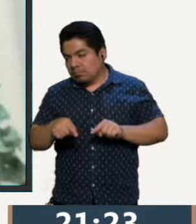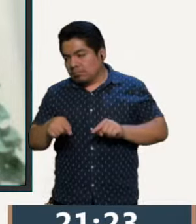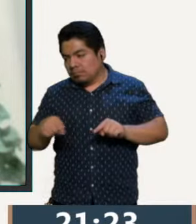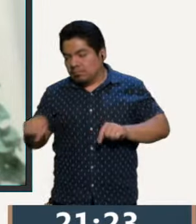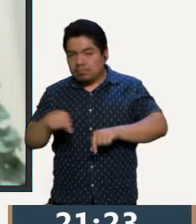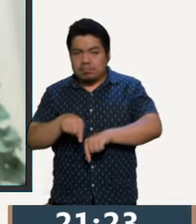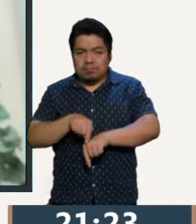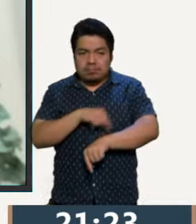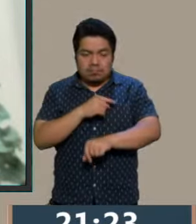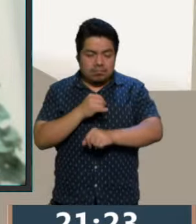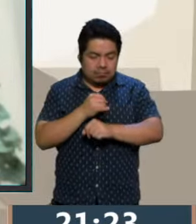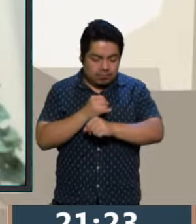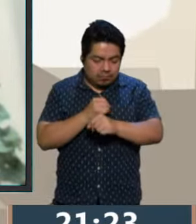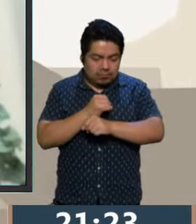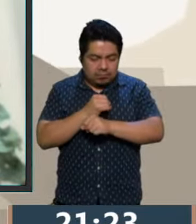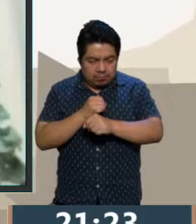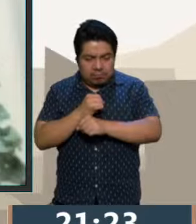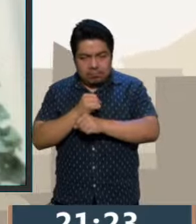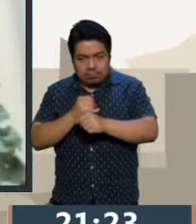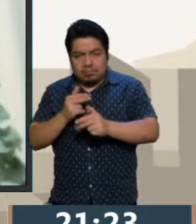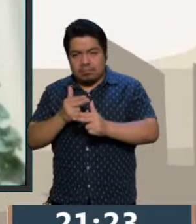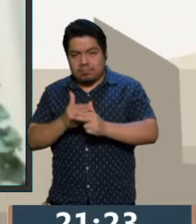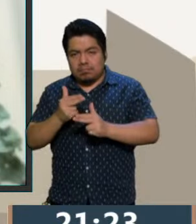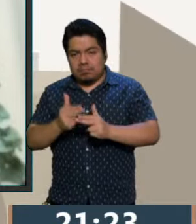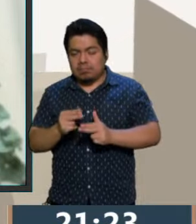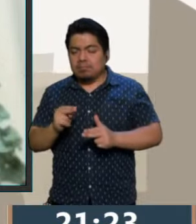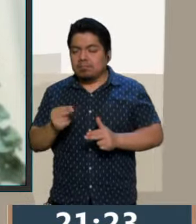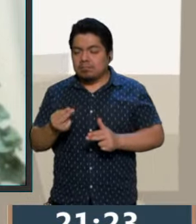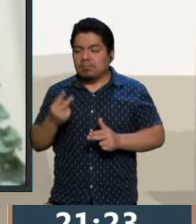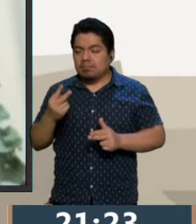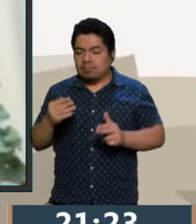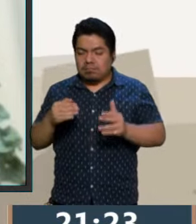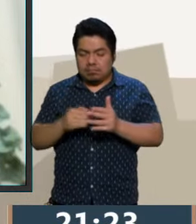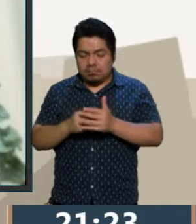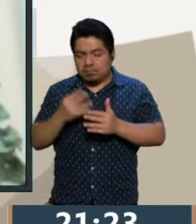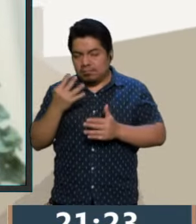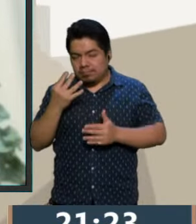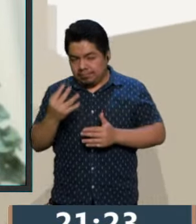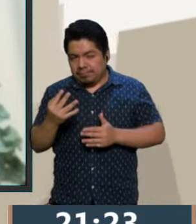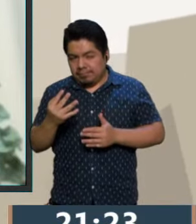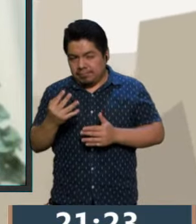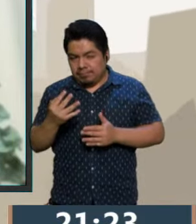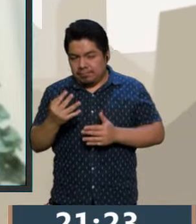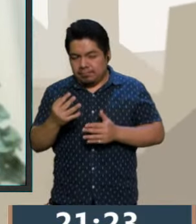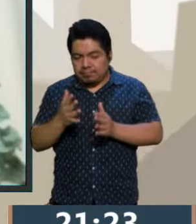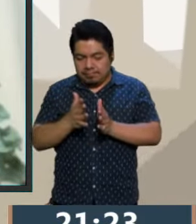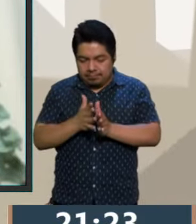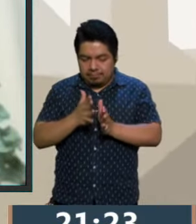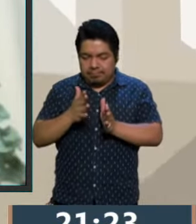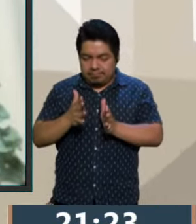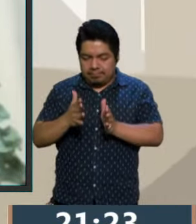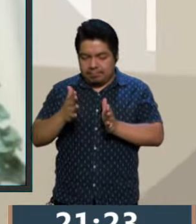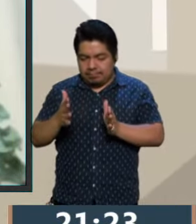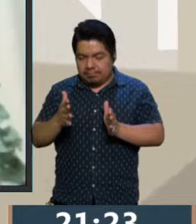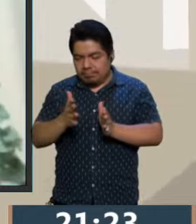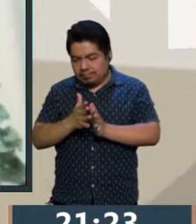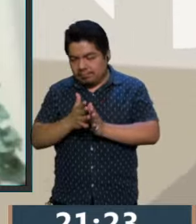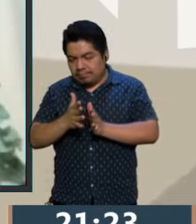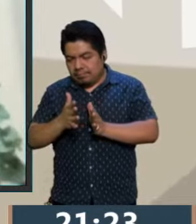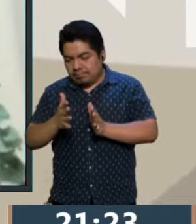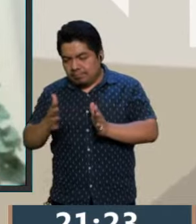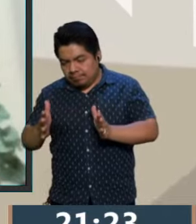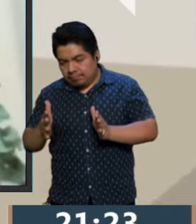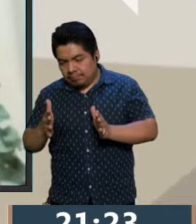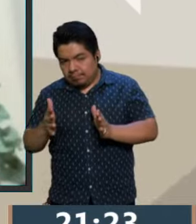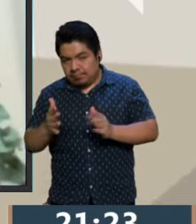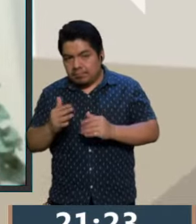esta investigación se alarga hasta noviembre de 2004. Y es este periodo que aprovechan para que